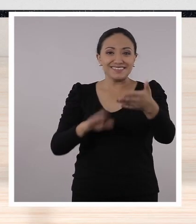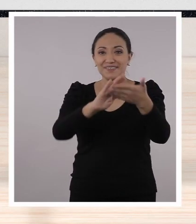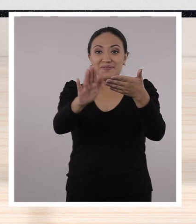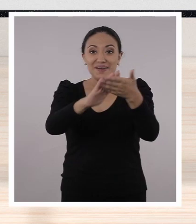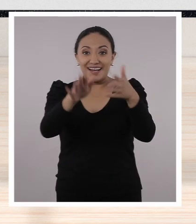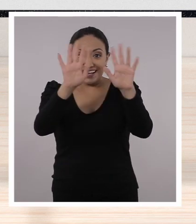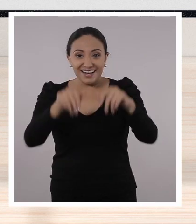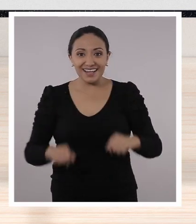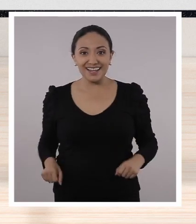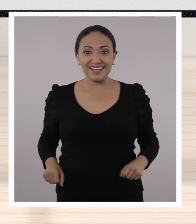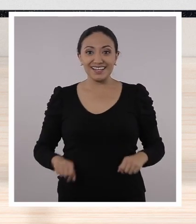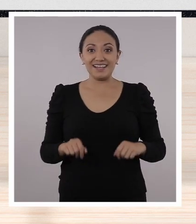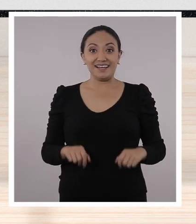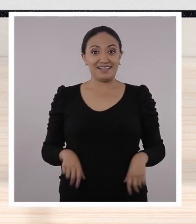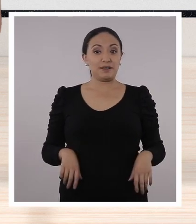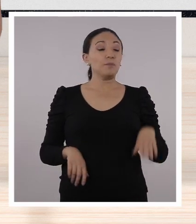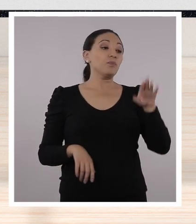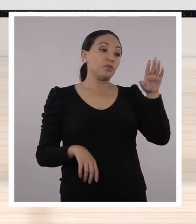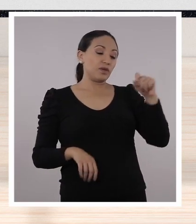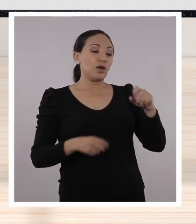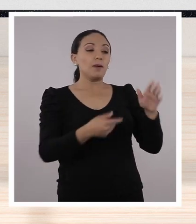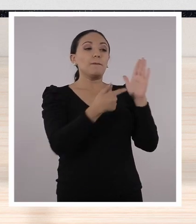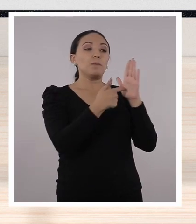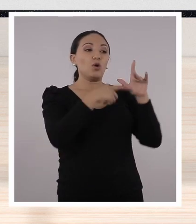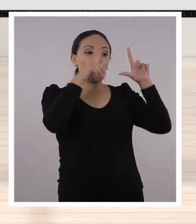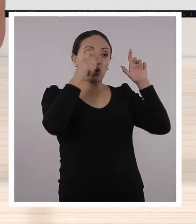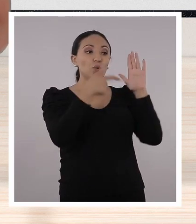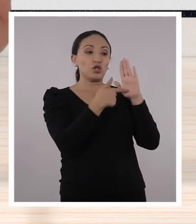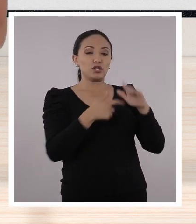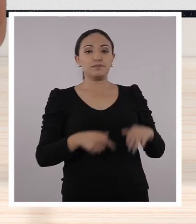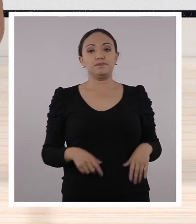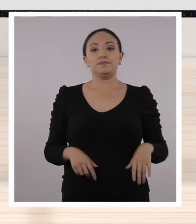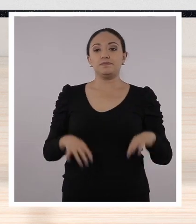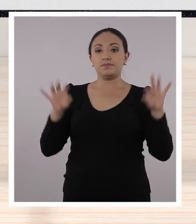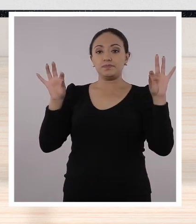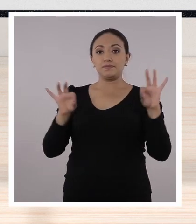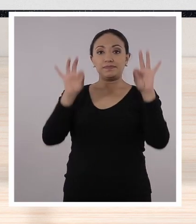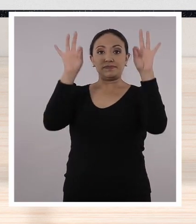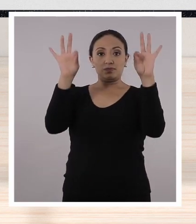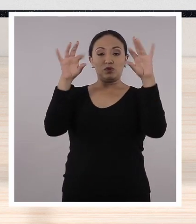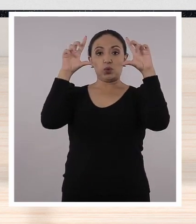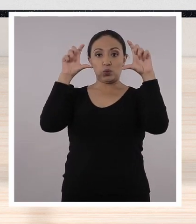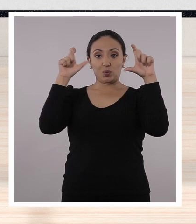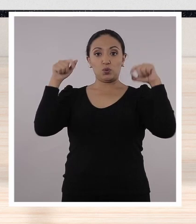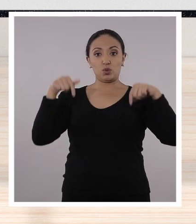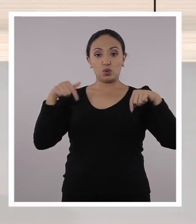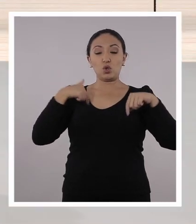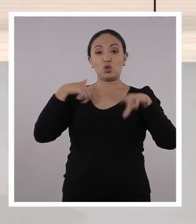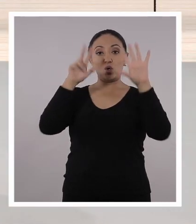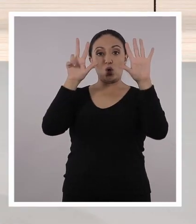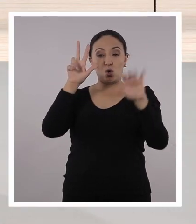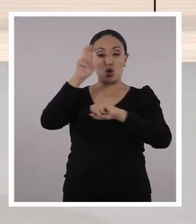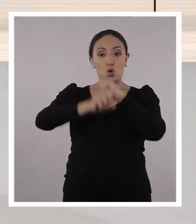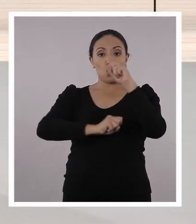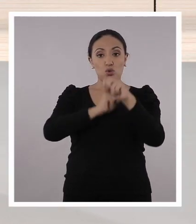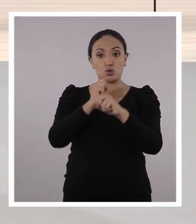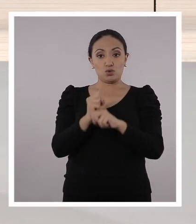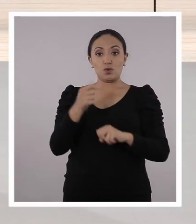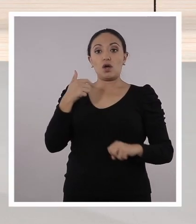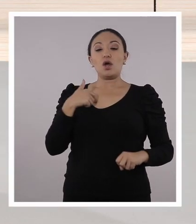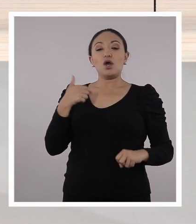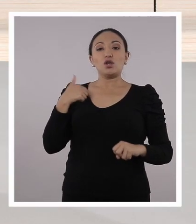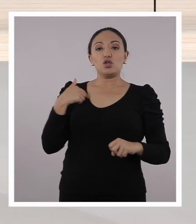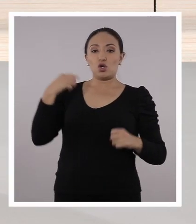Hola, chicos y Esta chicas. está preciosa. Profe, cuénteme de esta foto. Bueno, saben que en esta foto yo tenía 8 años y